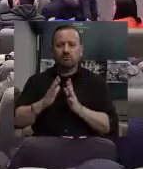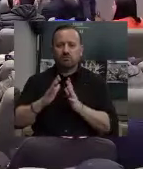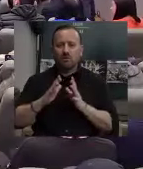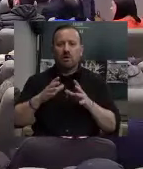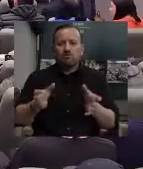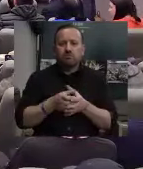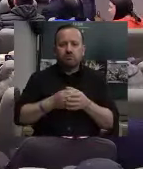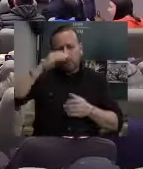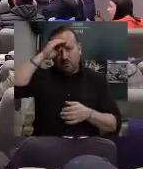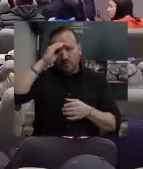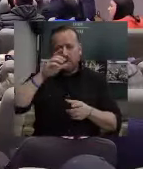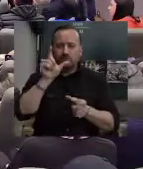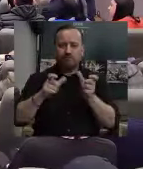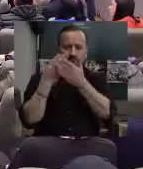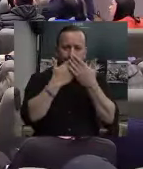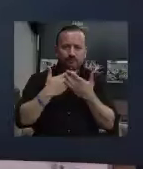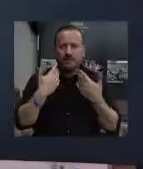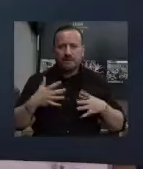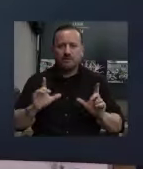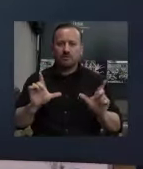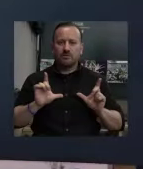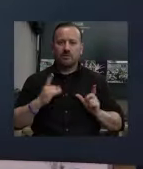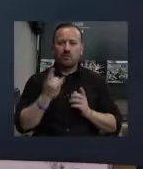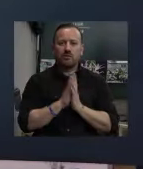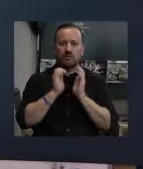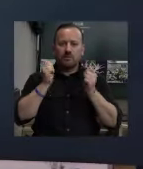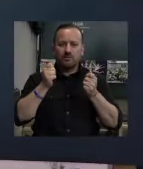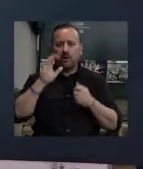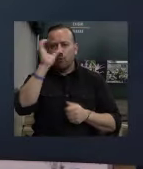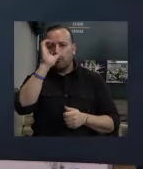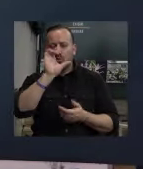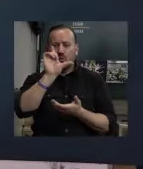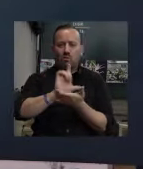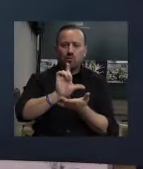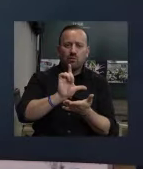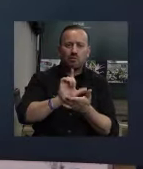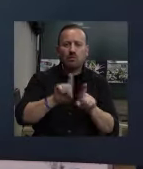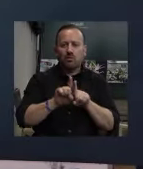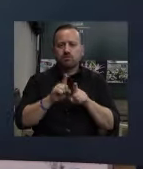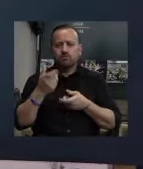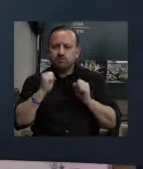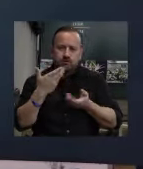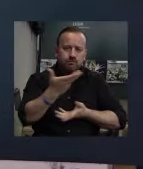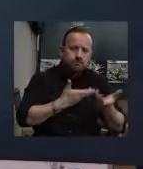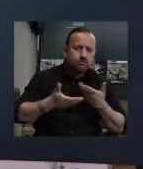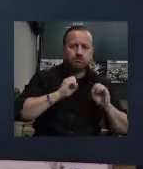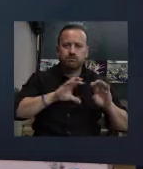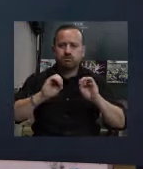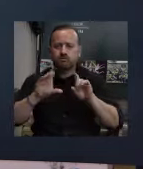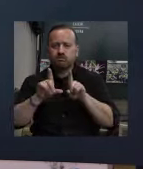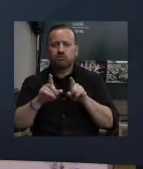experiencia de estudiantes y egresados de Santo Tomás Busca ser un espacio donde podamos compartir enseñanzas